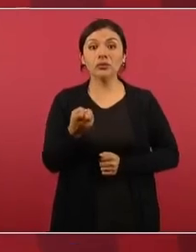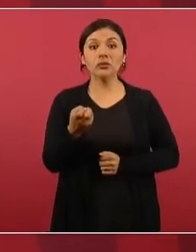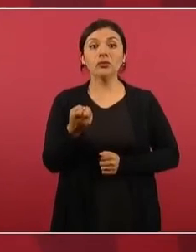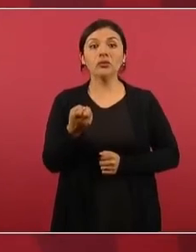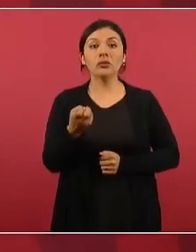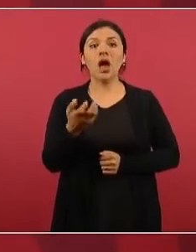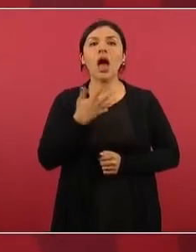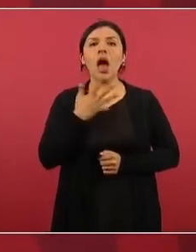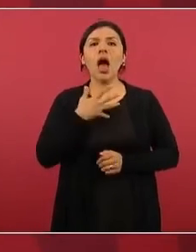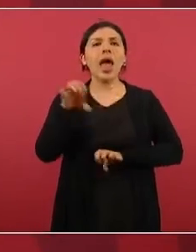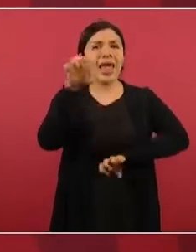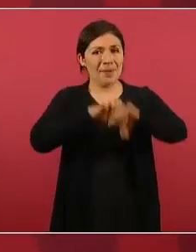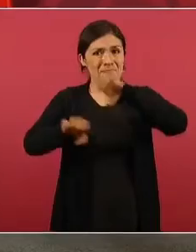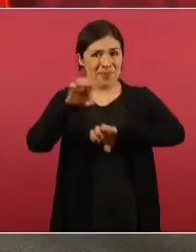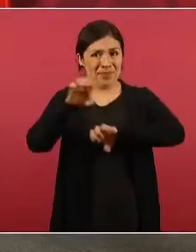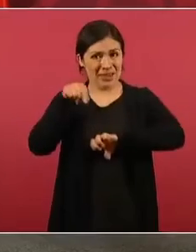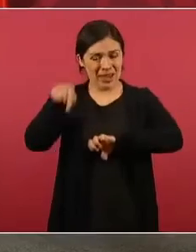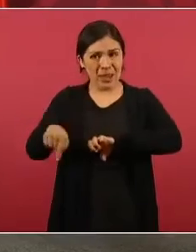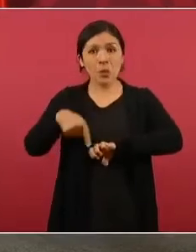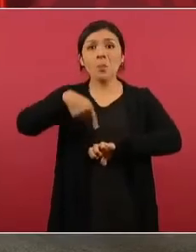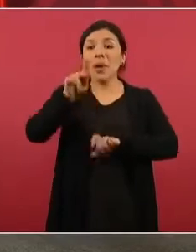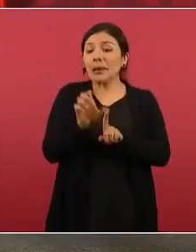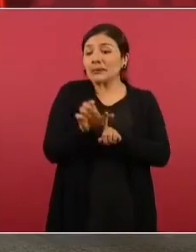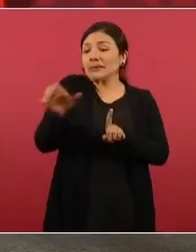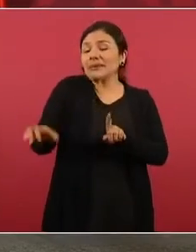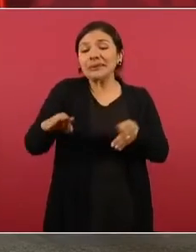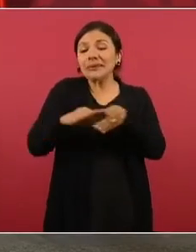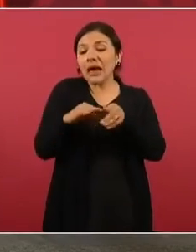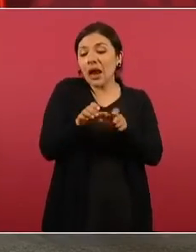le queda una empresa, pero junto hay